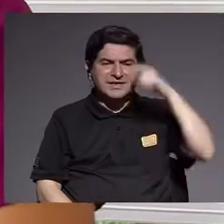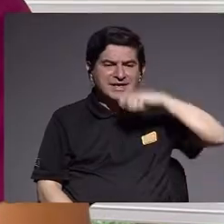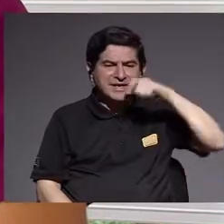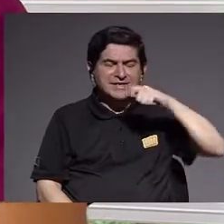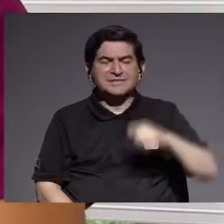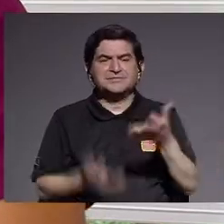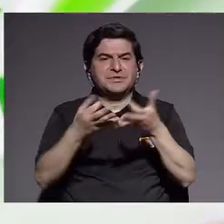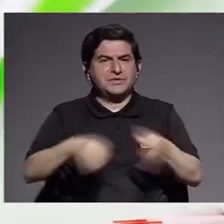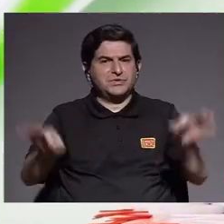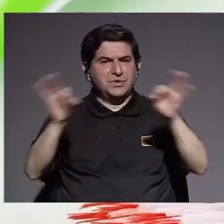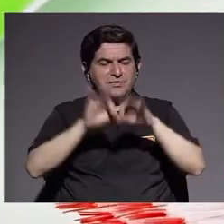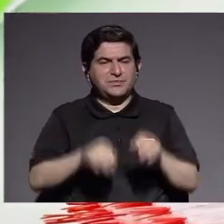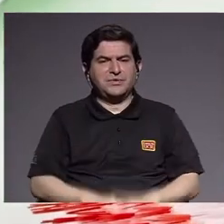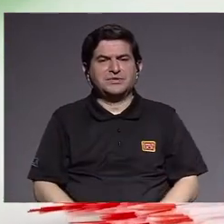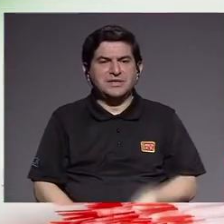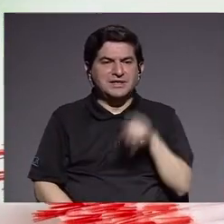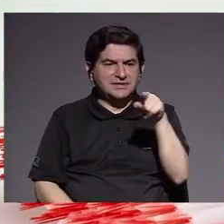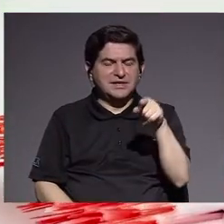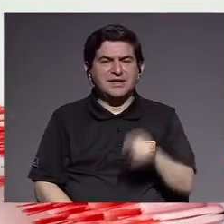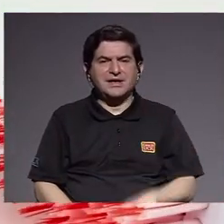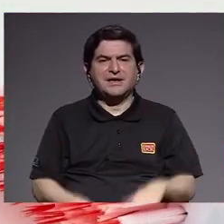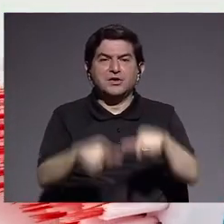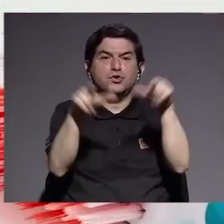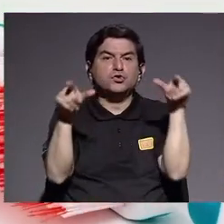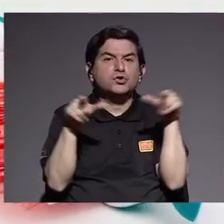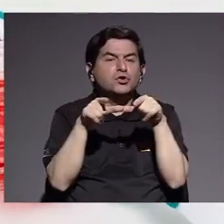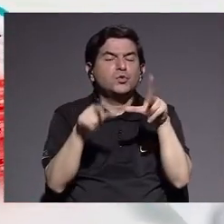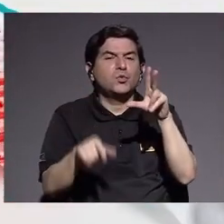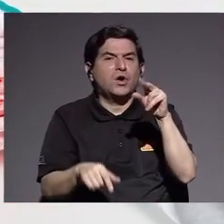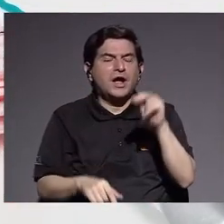es sumamente importante en casa